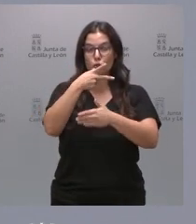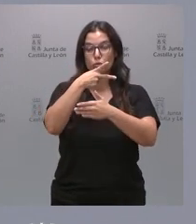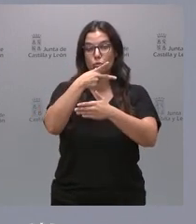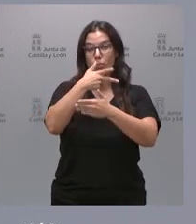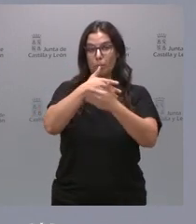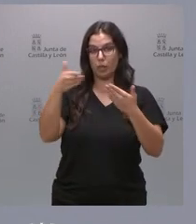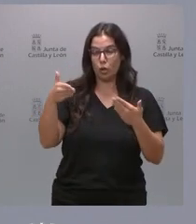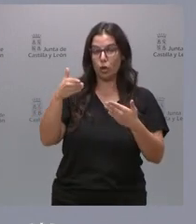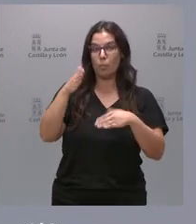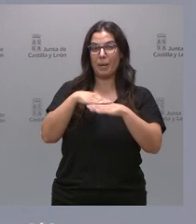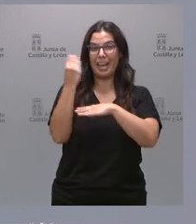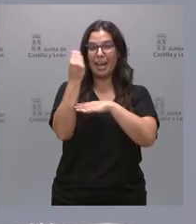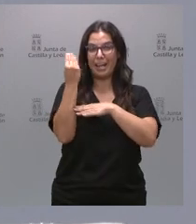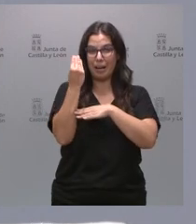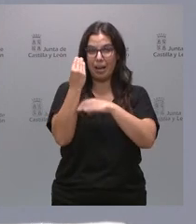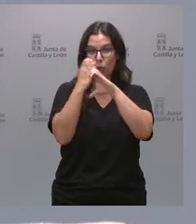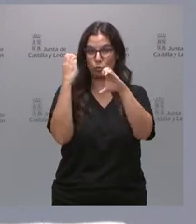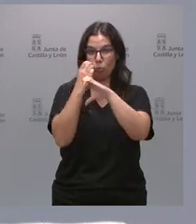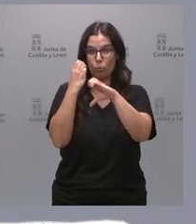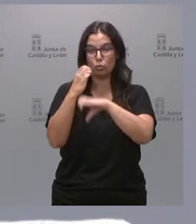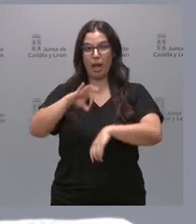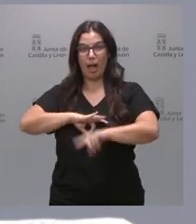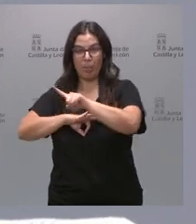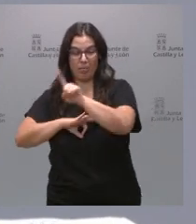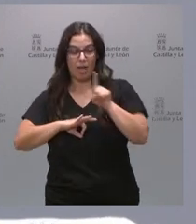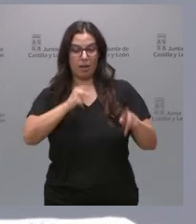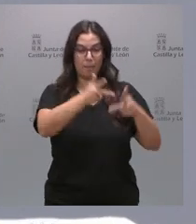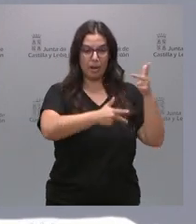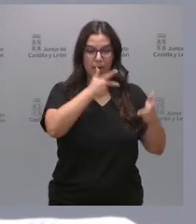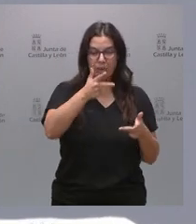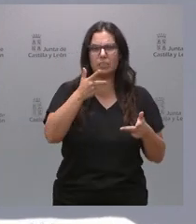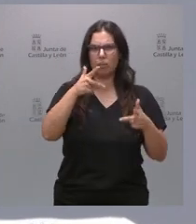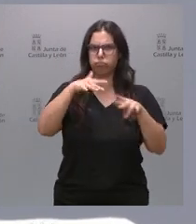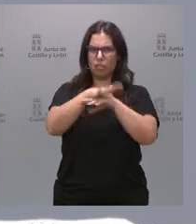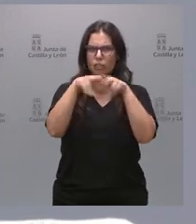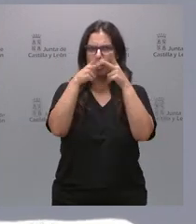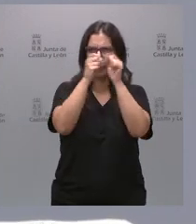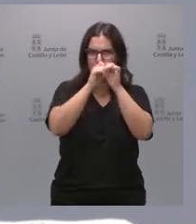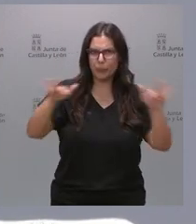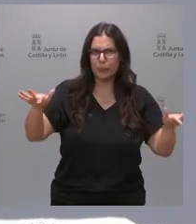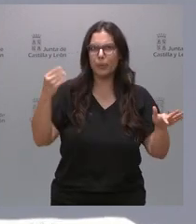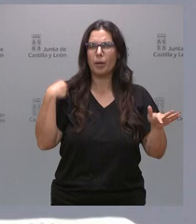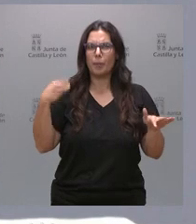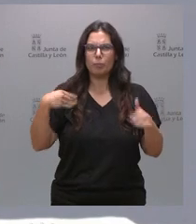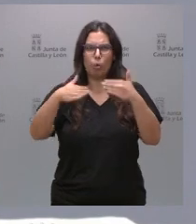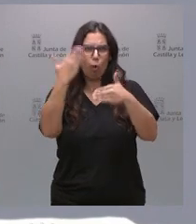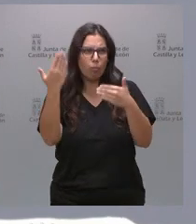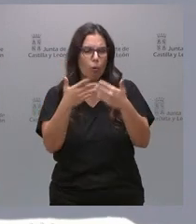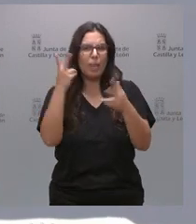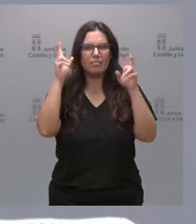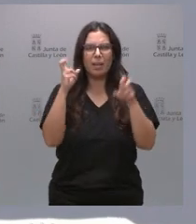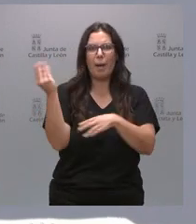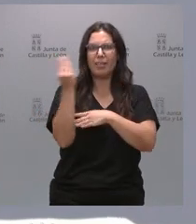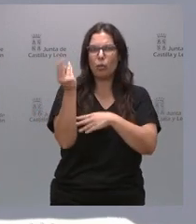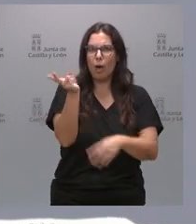y para Benavente en la Estación de Buses está muy en boga y hay muchas fotos en redes sociales sobre la estación de autobuses de Valladolid no se contempla ninguna